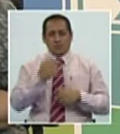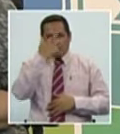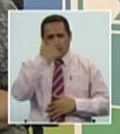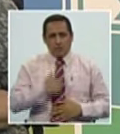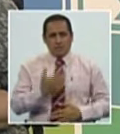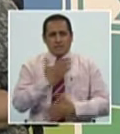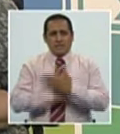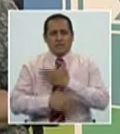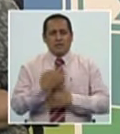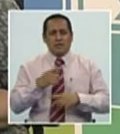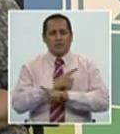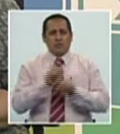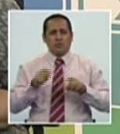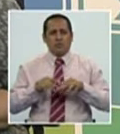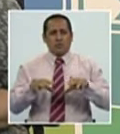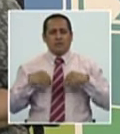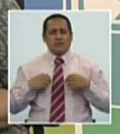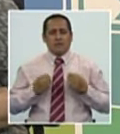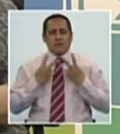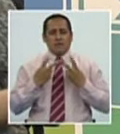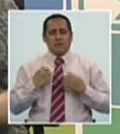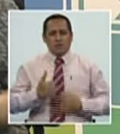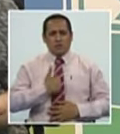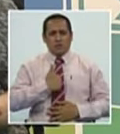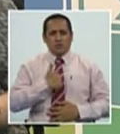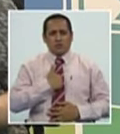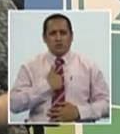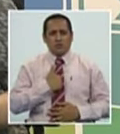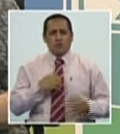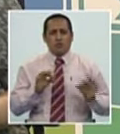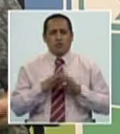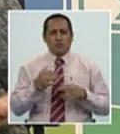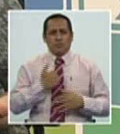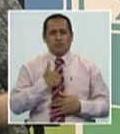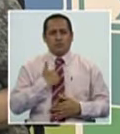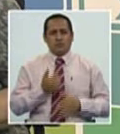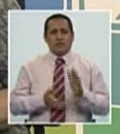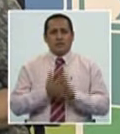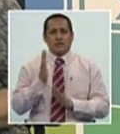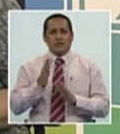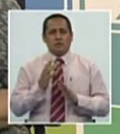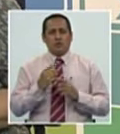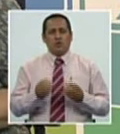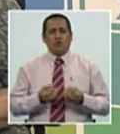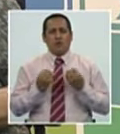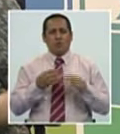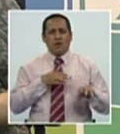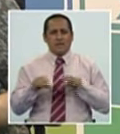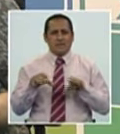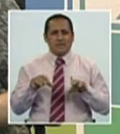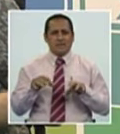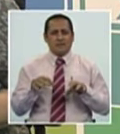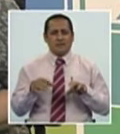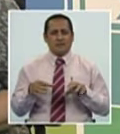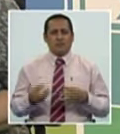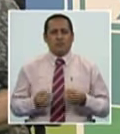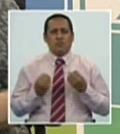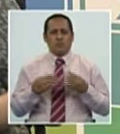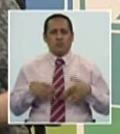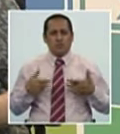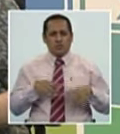yo tengo una discapacidad que no me permite valerme por mí misma o por mí mismo. Entonces, ¿qué hay algún tipo